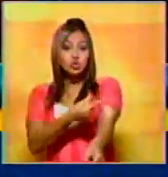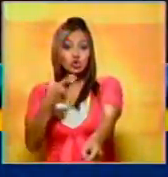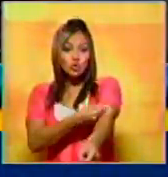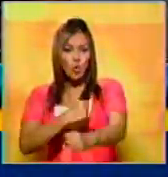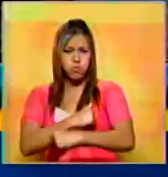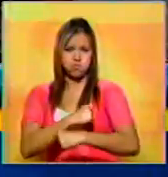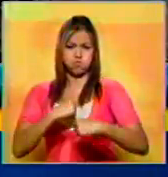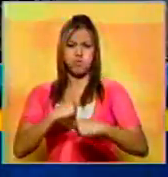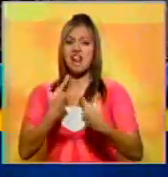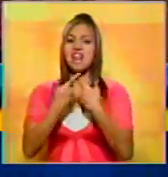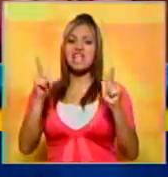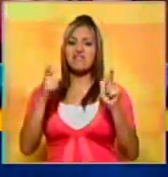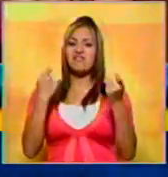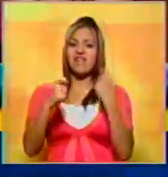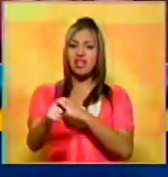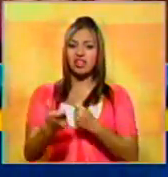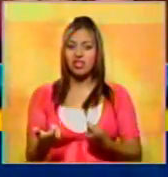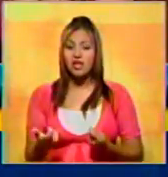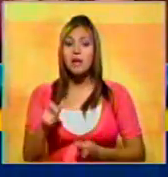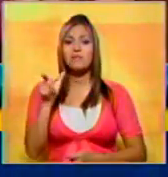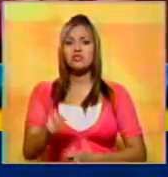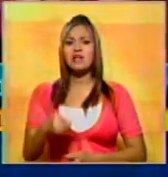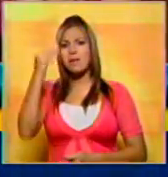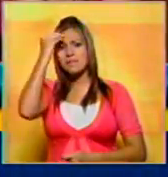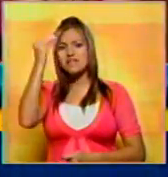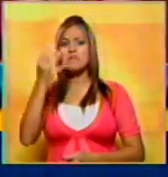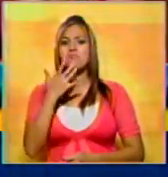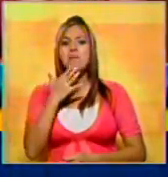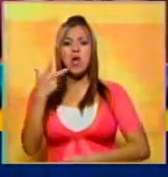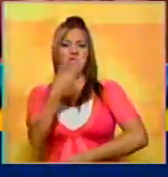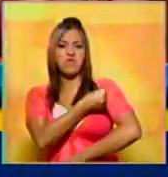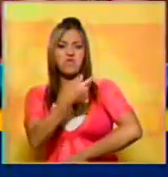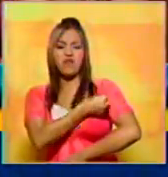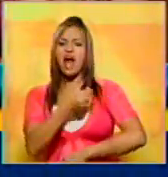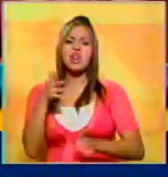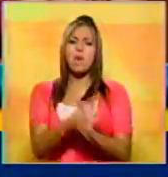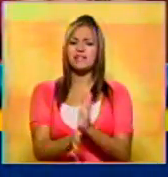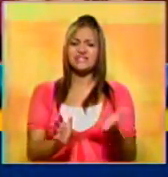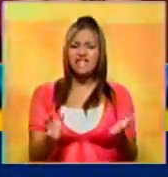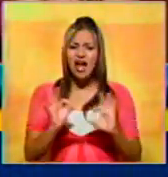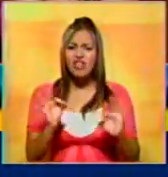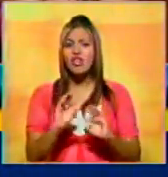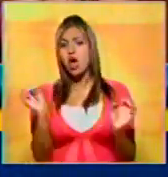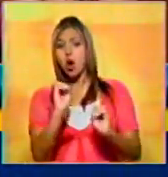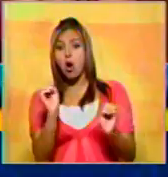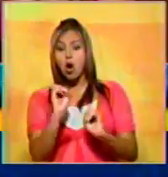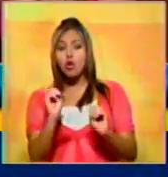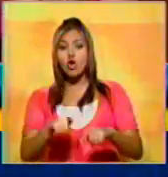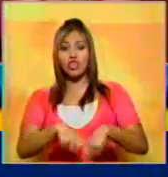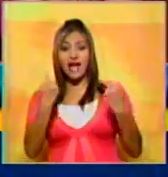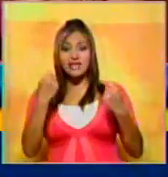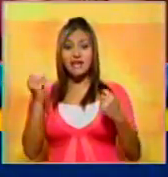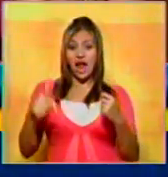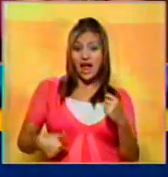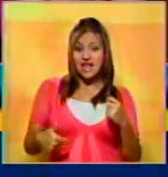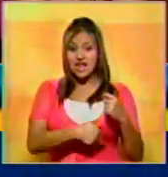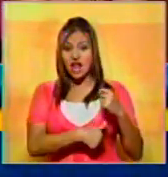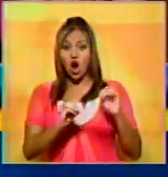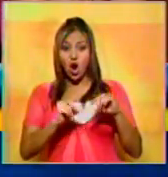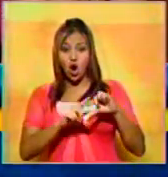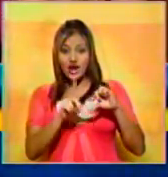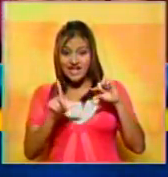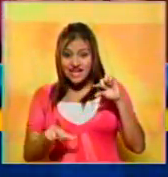vendiendo libremente. La gente cree que metiéndose un miniciclo no va a tener efectos secundarios o no va a dañar su riñón o no va a dañar su hígado, y